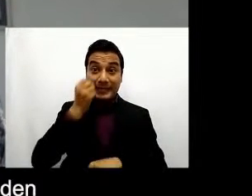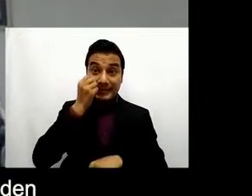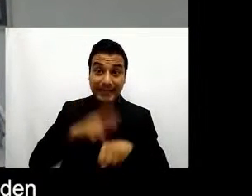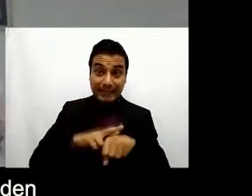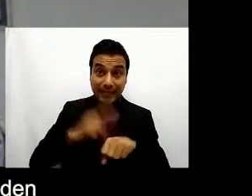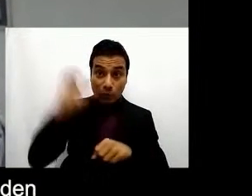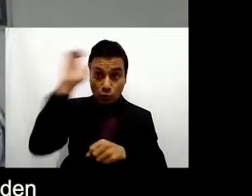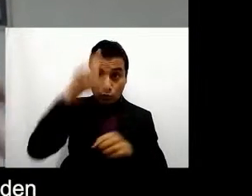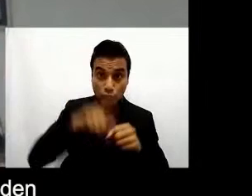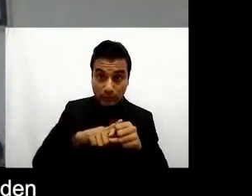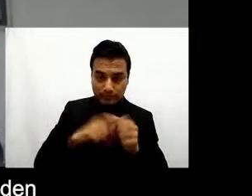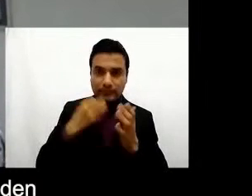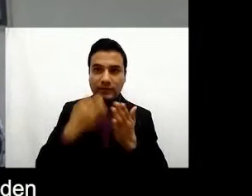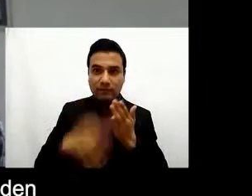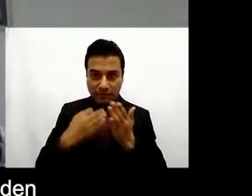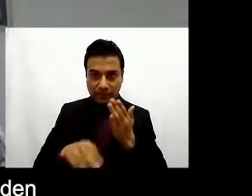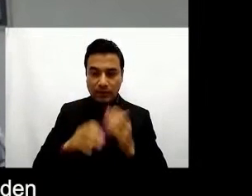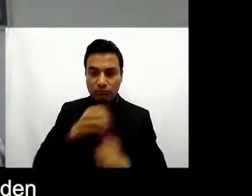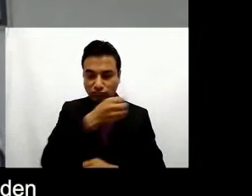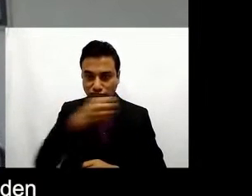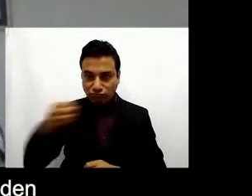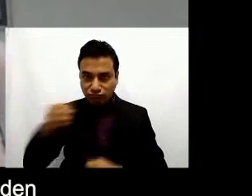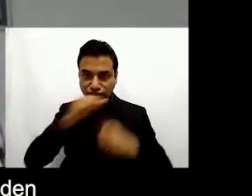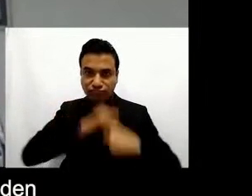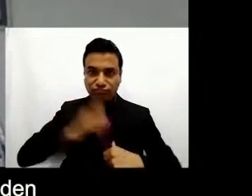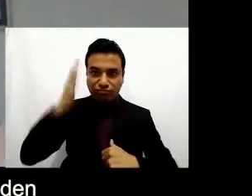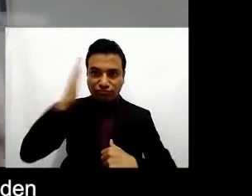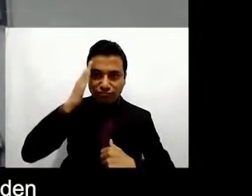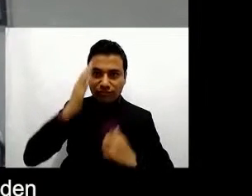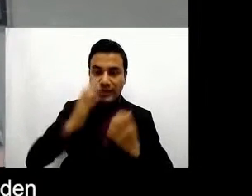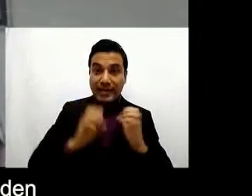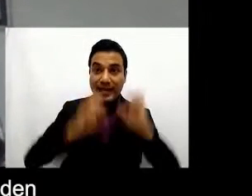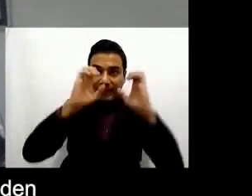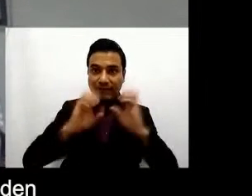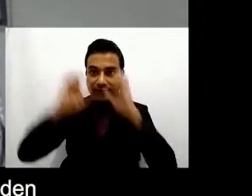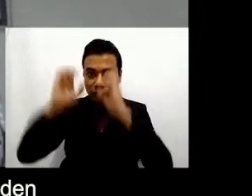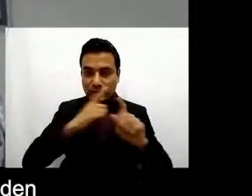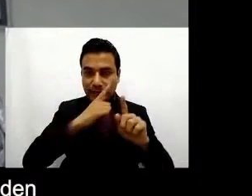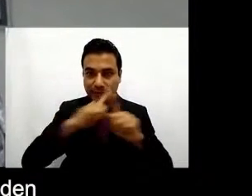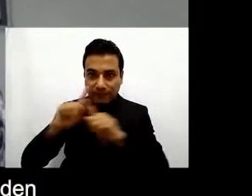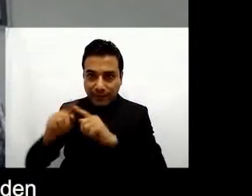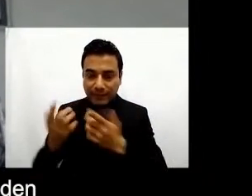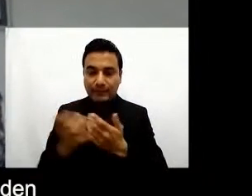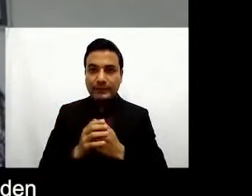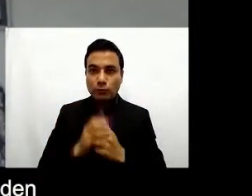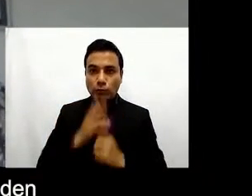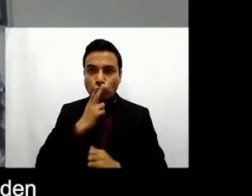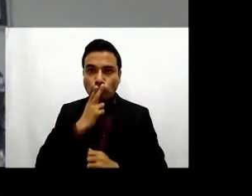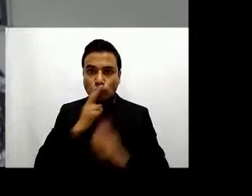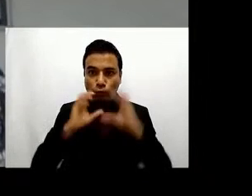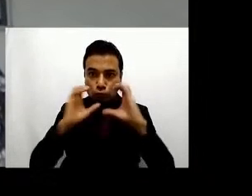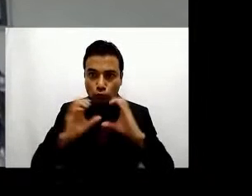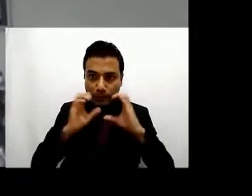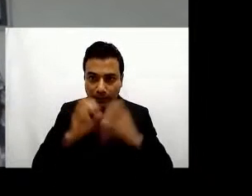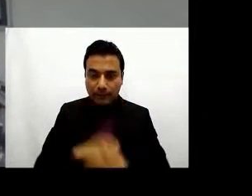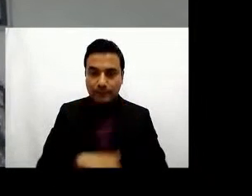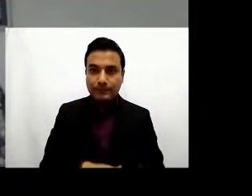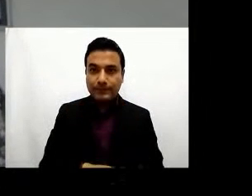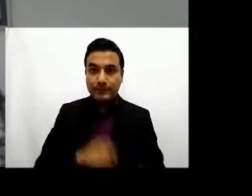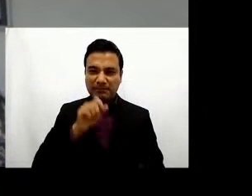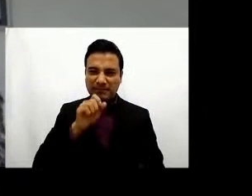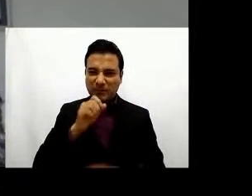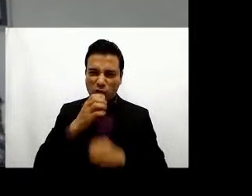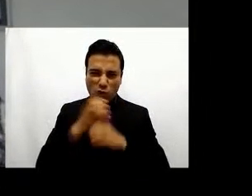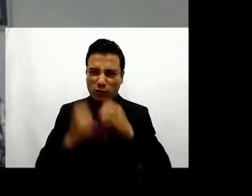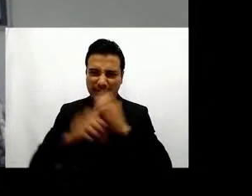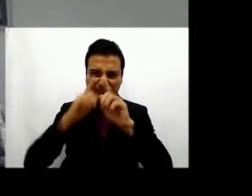también es administrar los edificios que dependen, administrar, preservar y activar los bienes inmuebles que dependen de